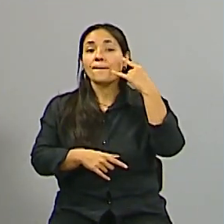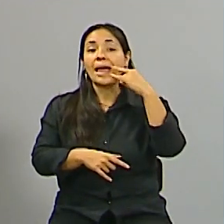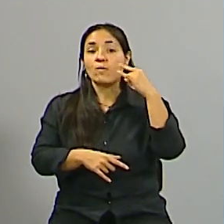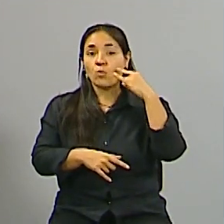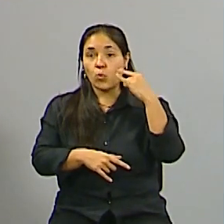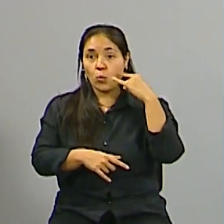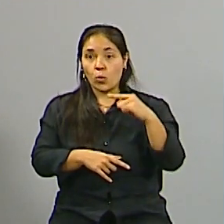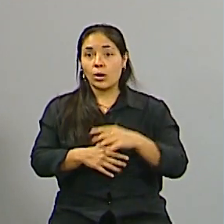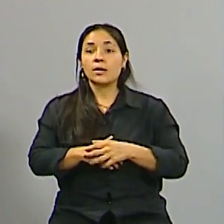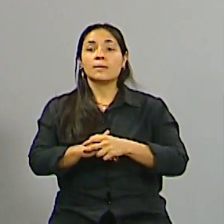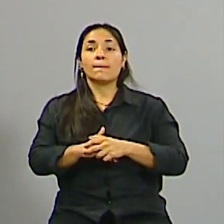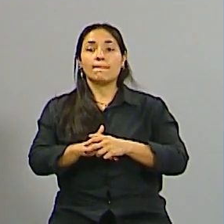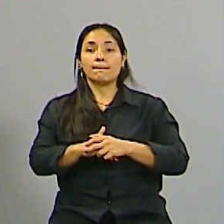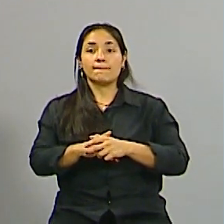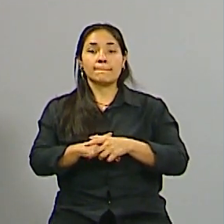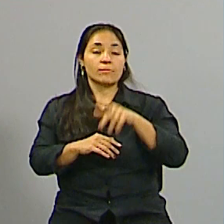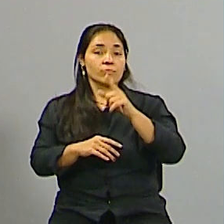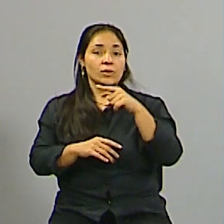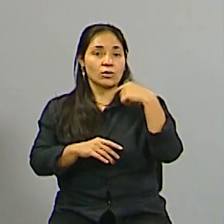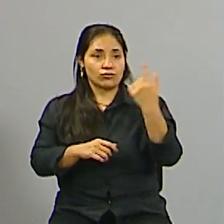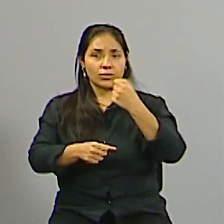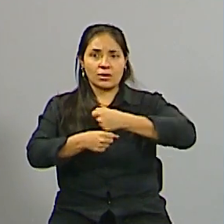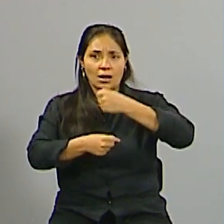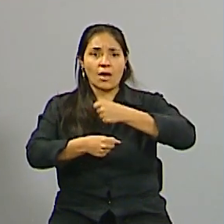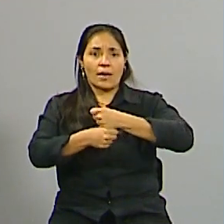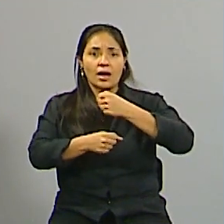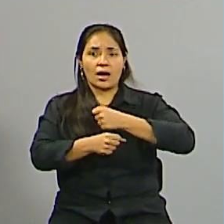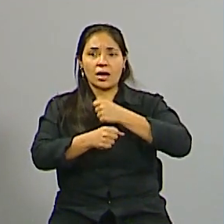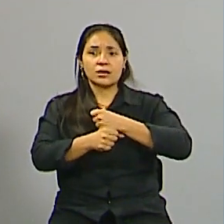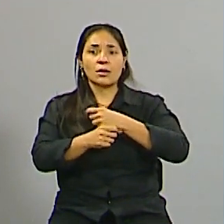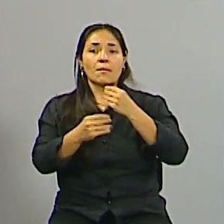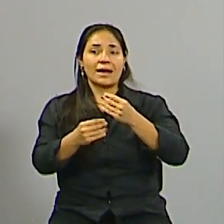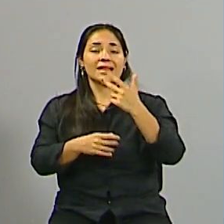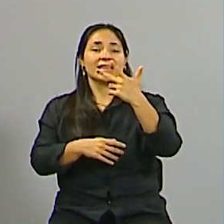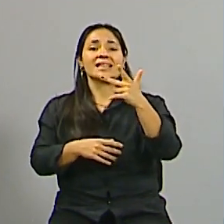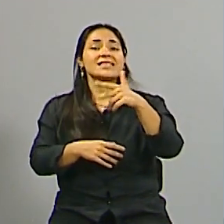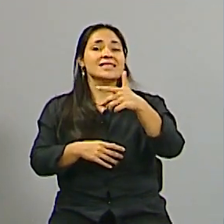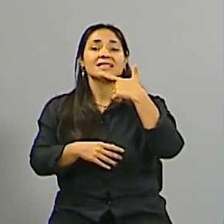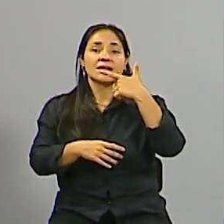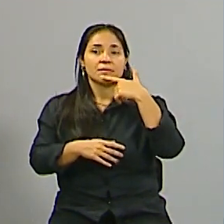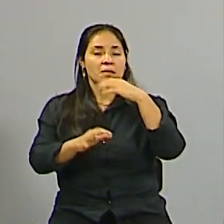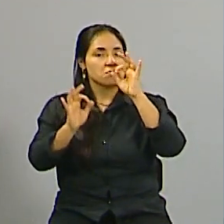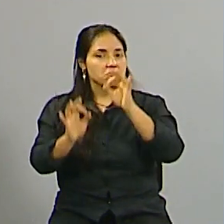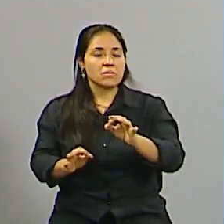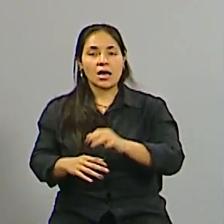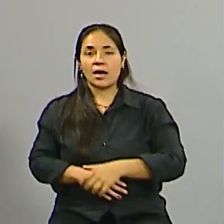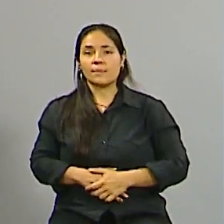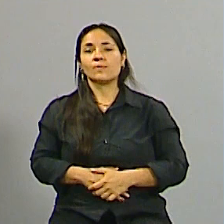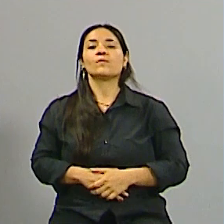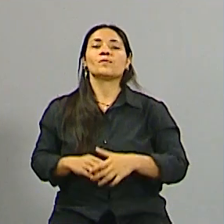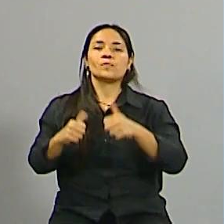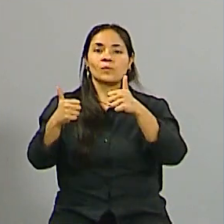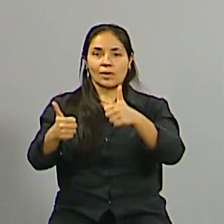eso estamos trabajándolo porque es lo que nos va a permitir llegar al 3 de septiembre de la mejor manera. Bueno, contanos un poquito en